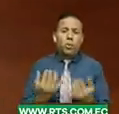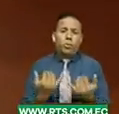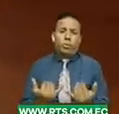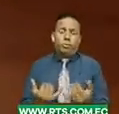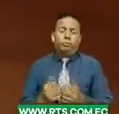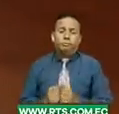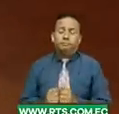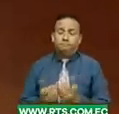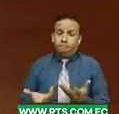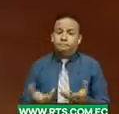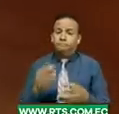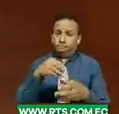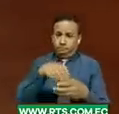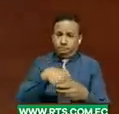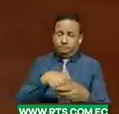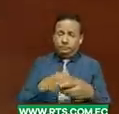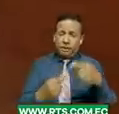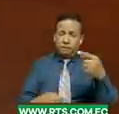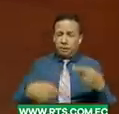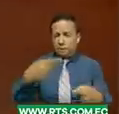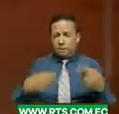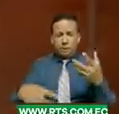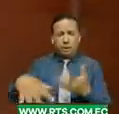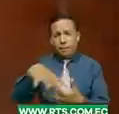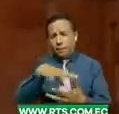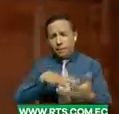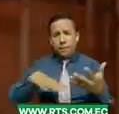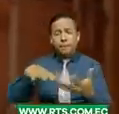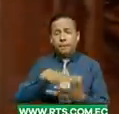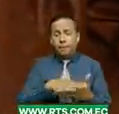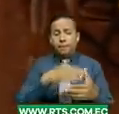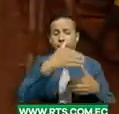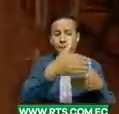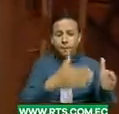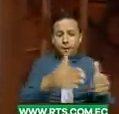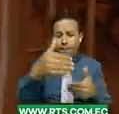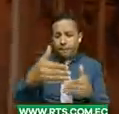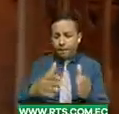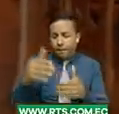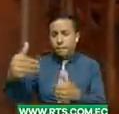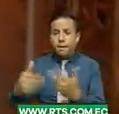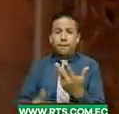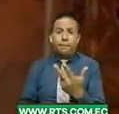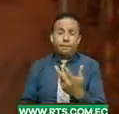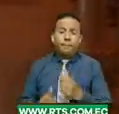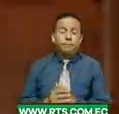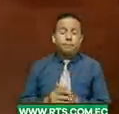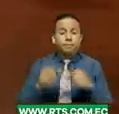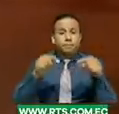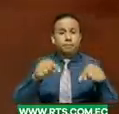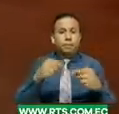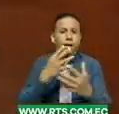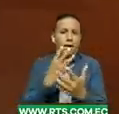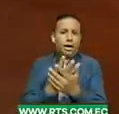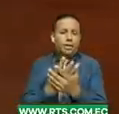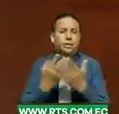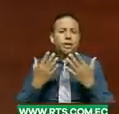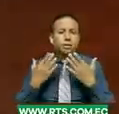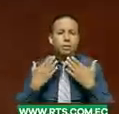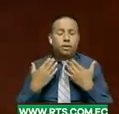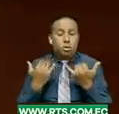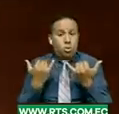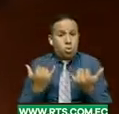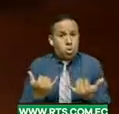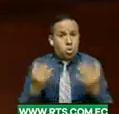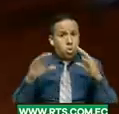cuanto a los incidentes que hubo en algunos pabellones y es la novedad de lo que hay aquí en la penitenciaría del Litoral, donde la noche de